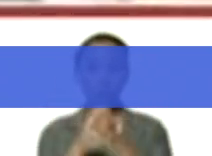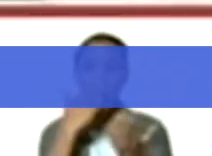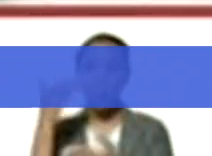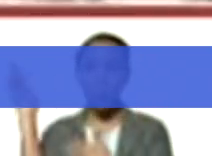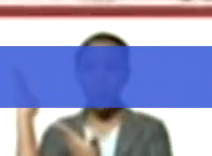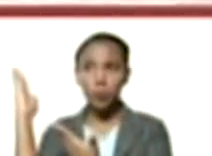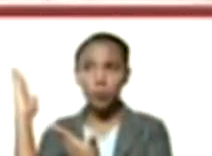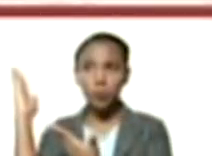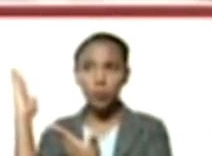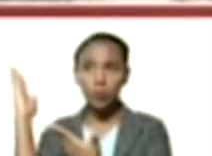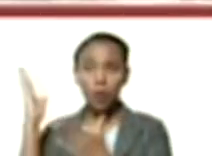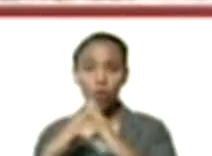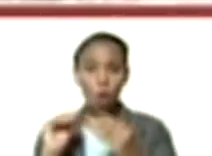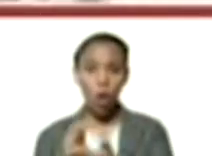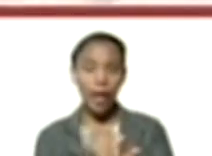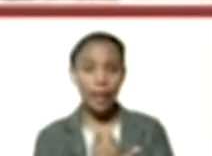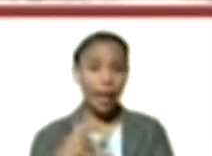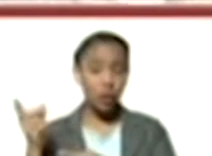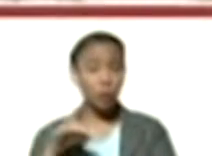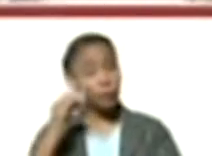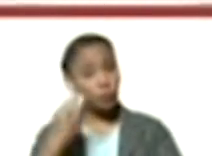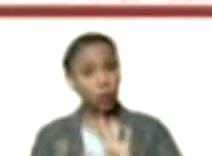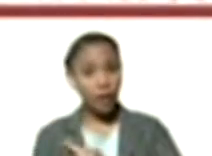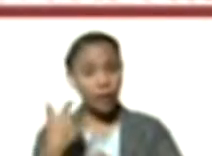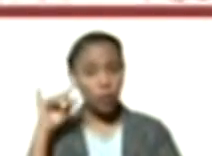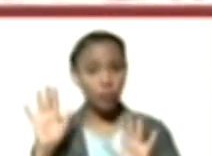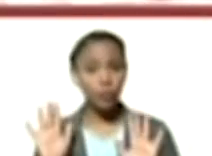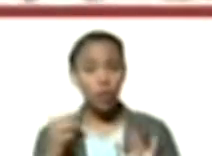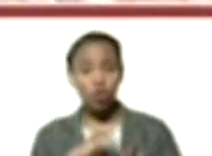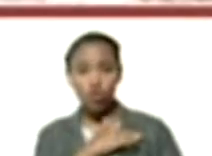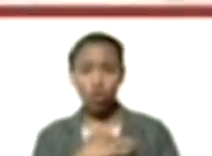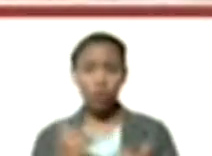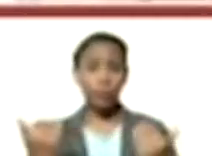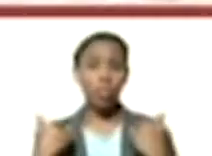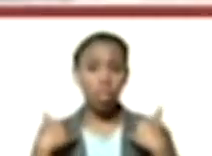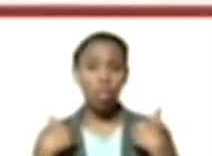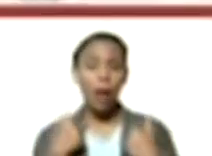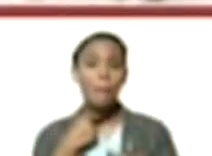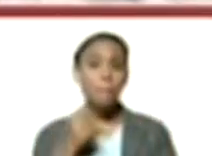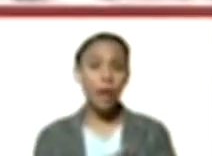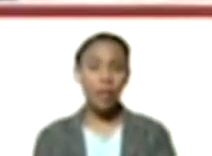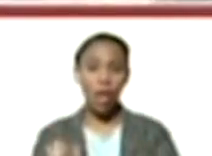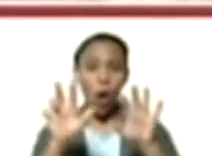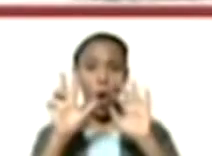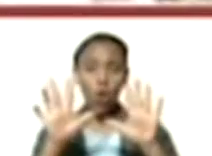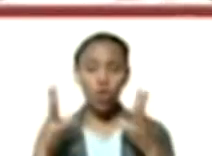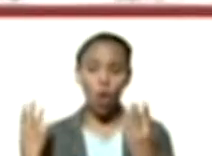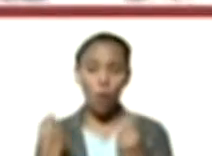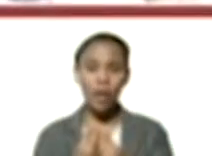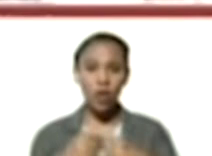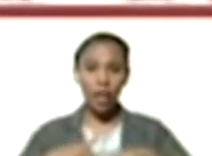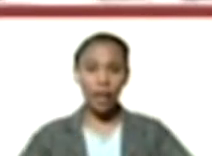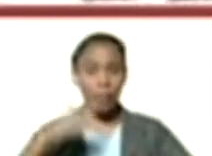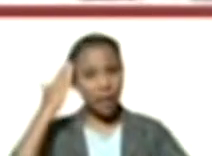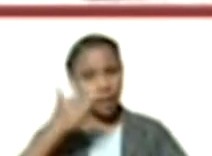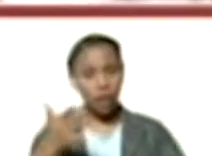terroristas y lamentablemente hemos sufrido la pérdida de ocho compañeros de la fuerza